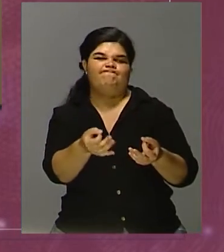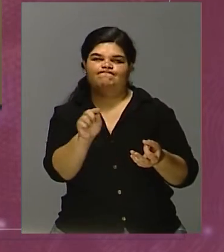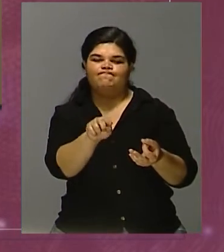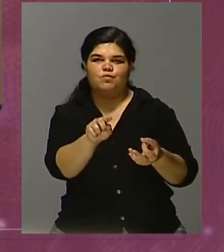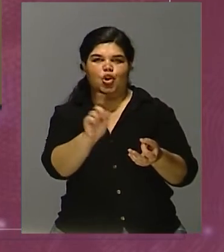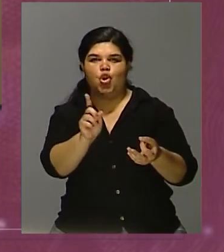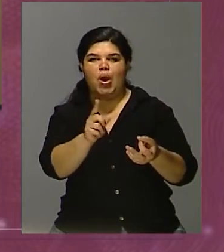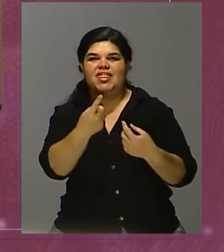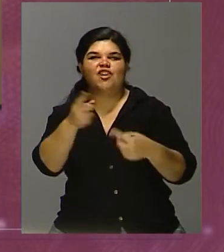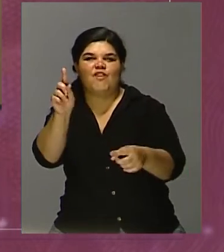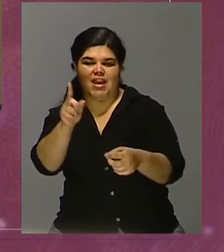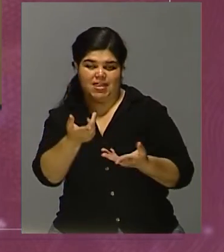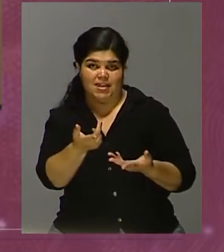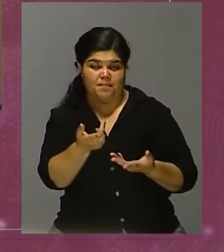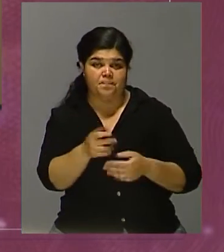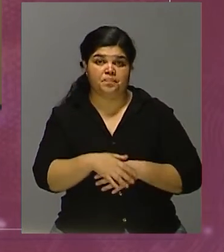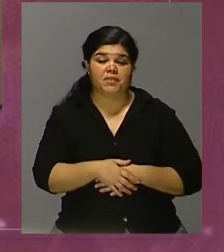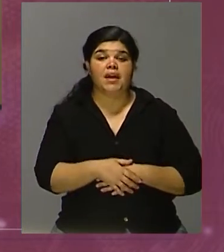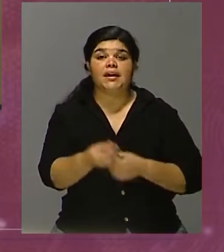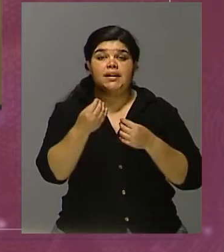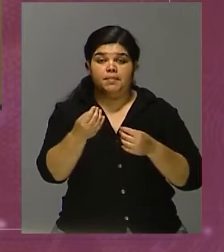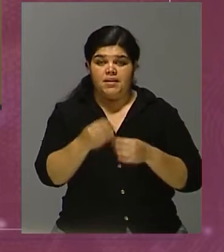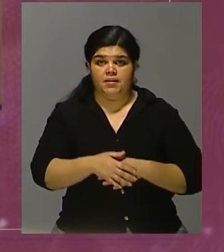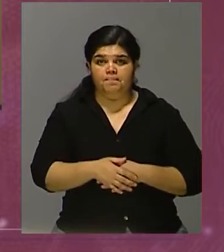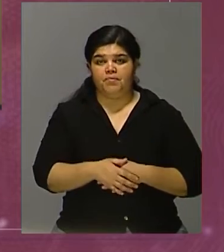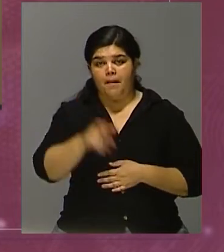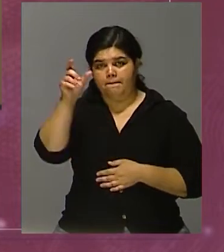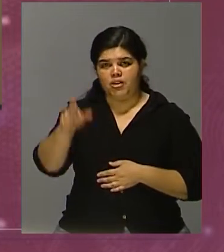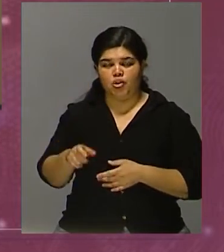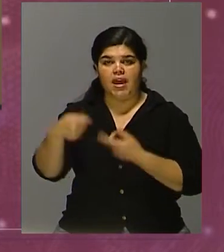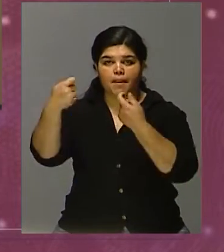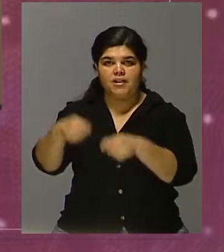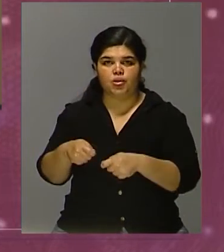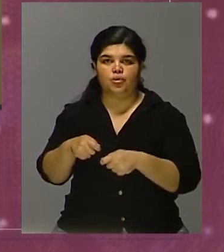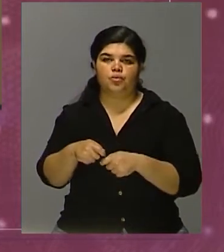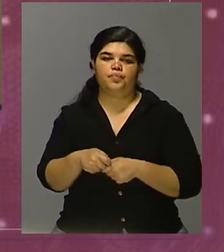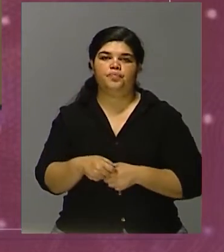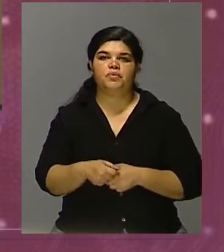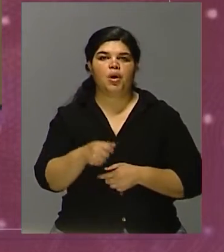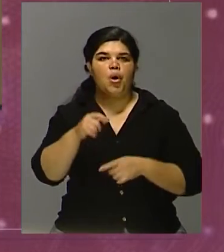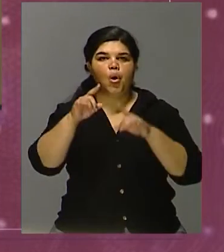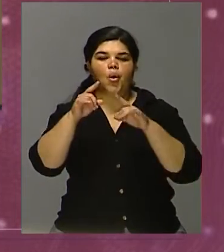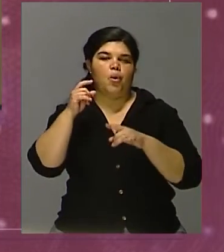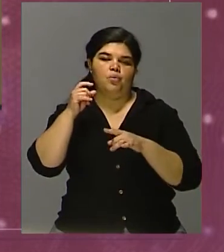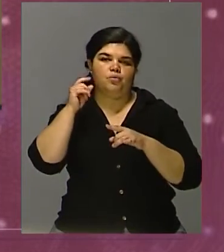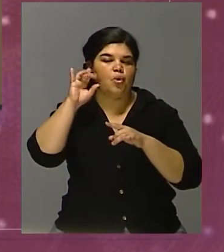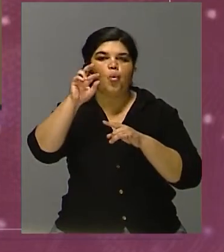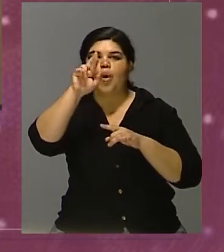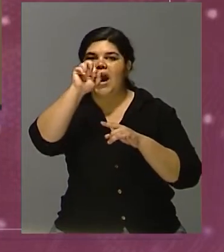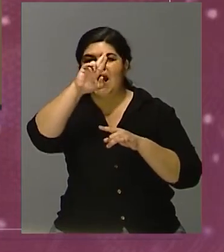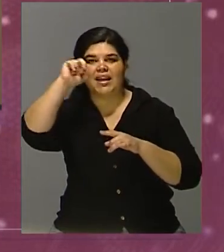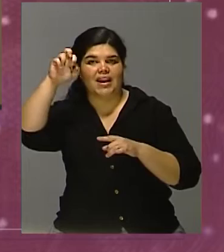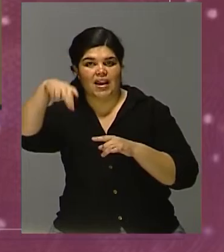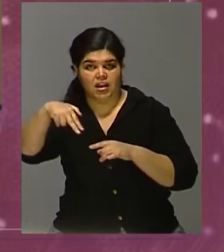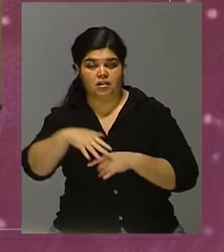común de escuchar, tiene mucha verdad. Hay una frase de un excelente inversor que se llama Warren Buffett, que probablemente sea uno de los mejores del mundo, que dice,